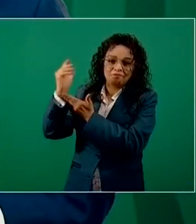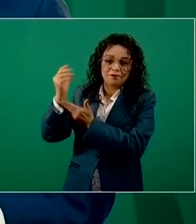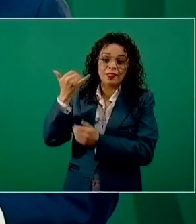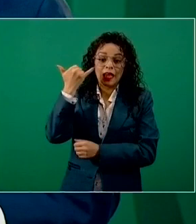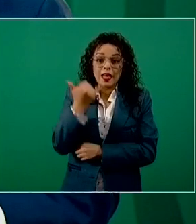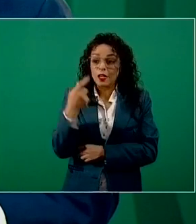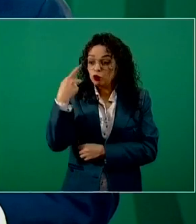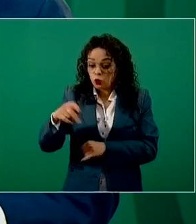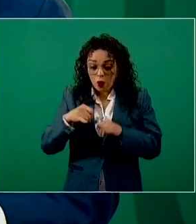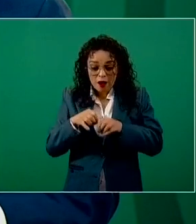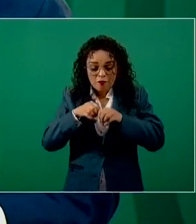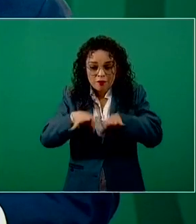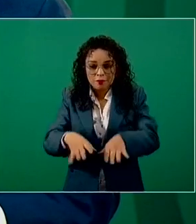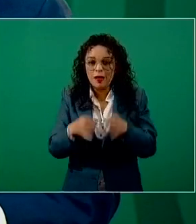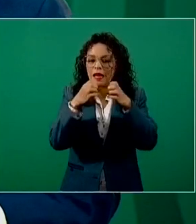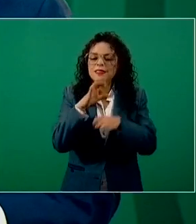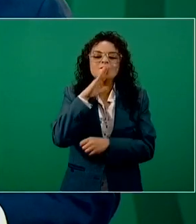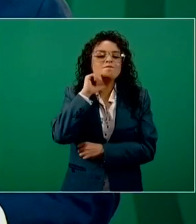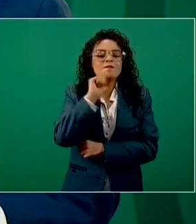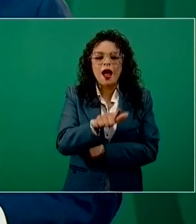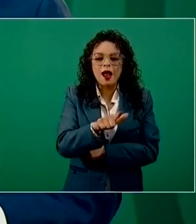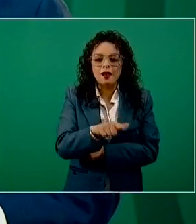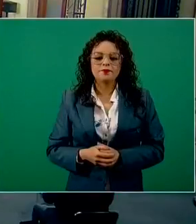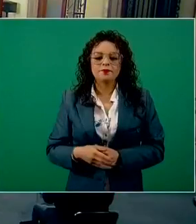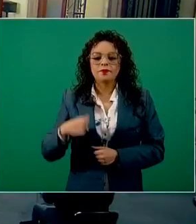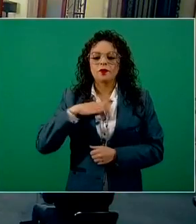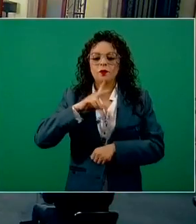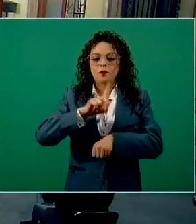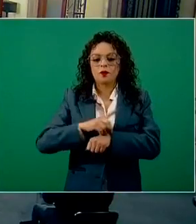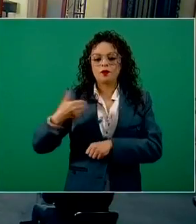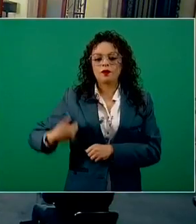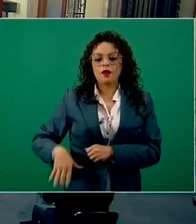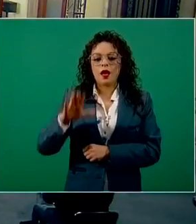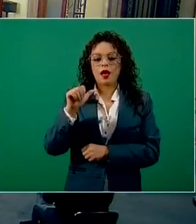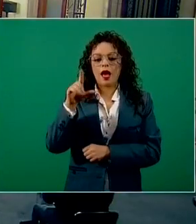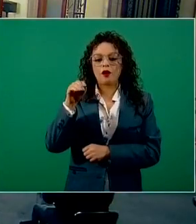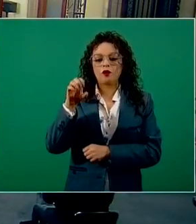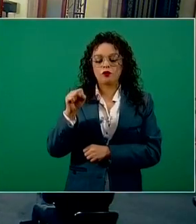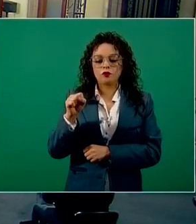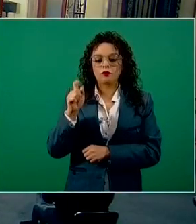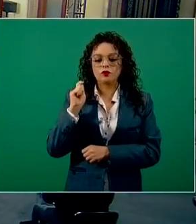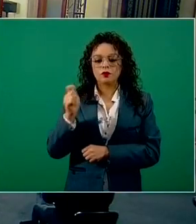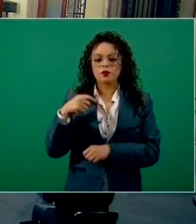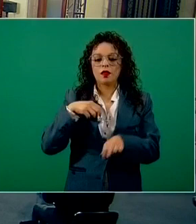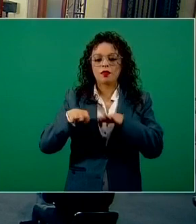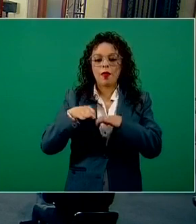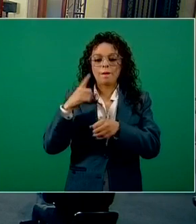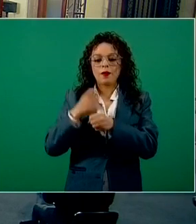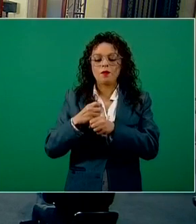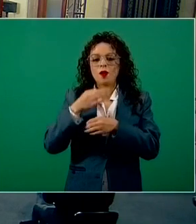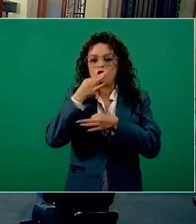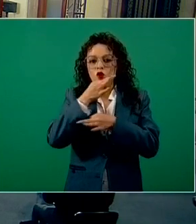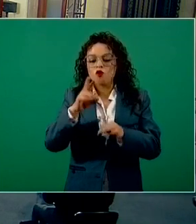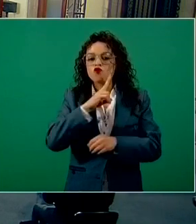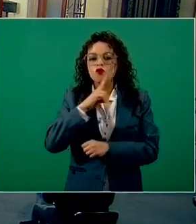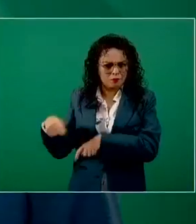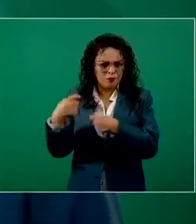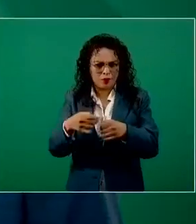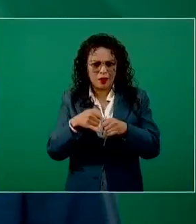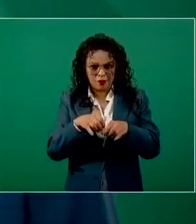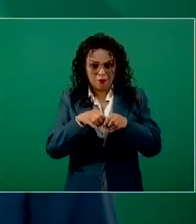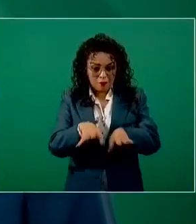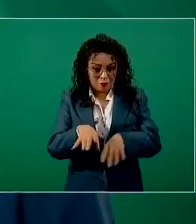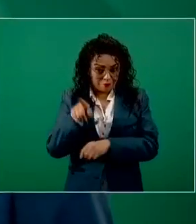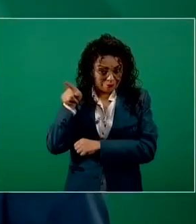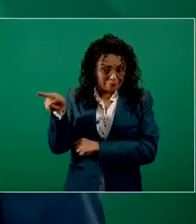datos. Yo tengo otros datos y se va a informar aquí. Y ojalá y lo hagan ellos, los